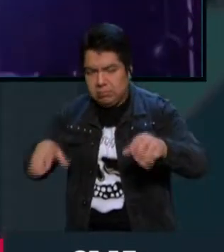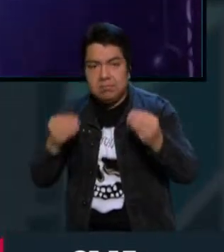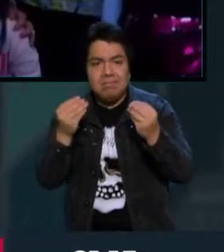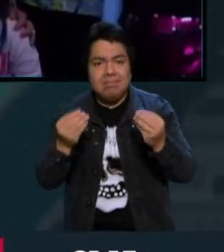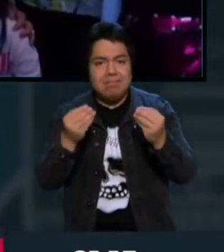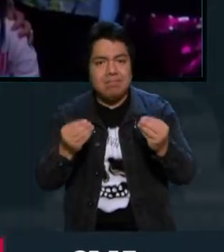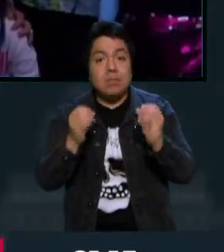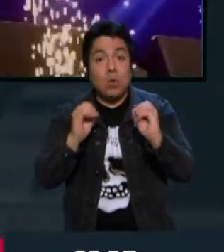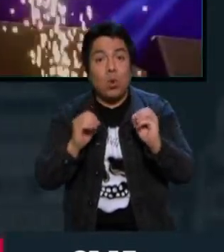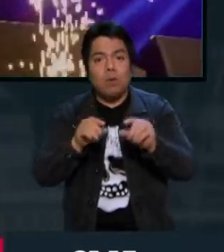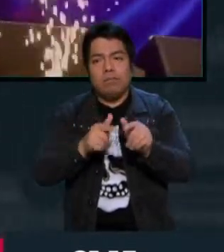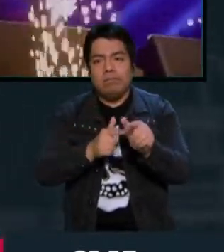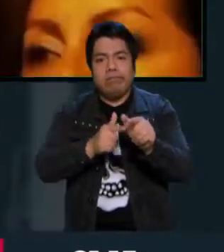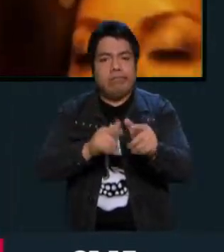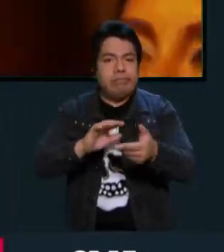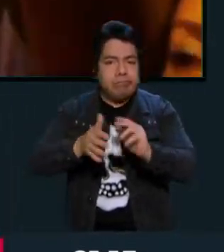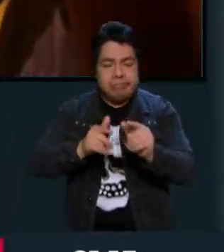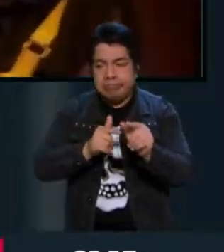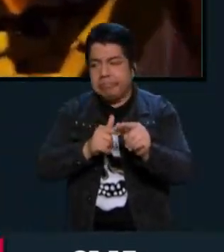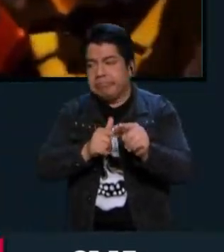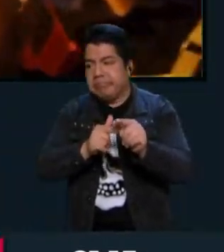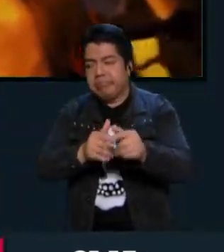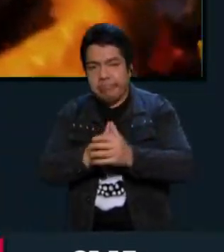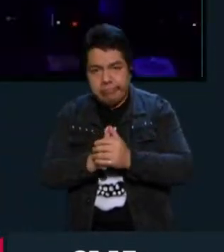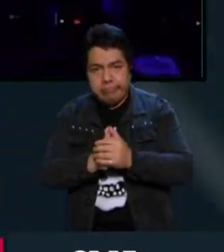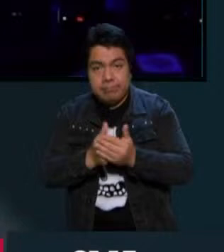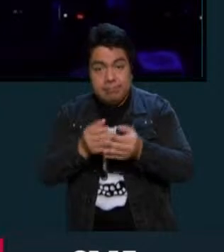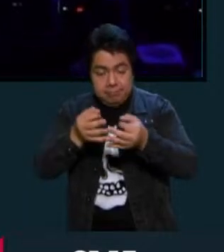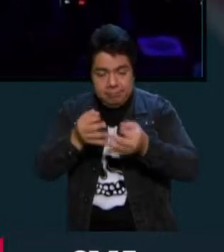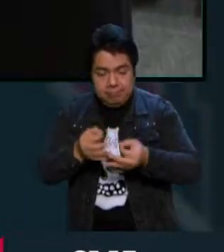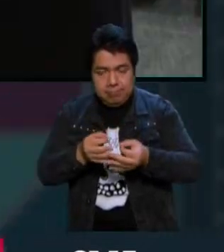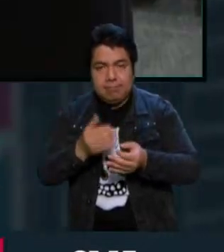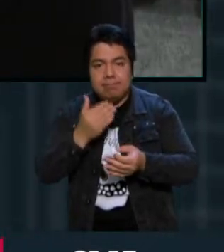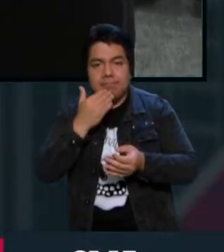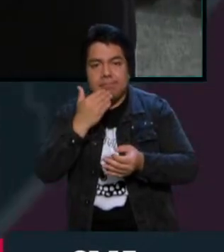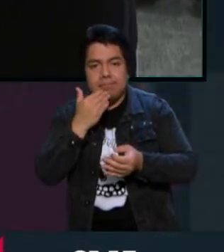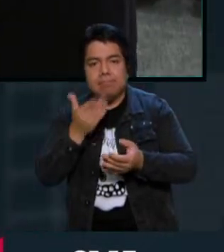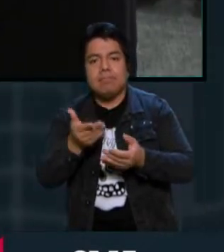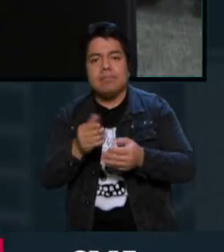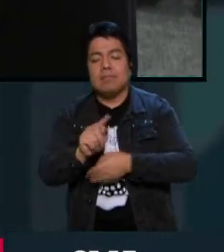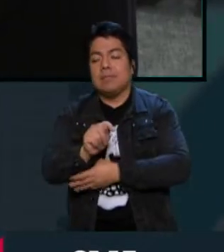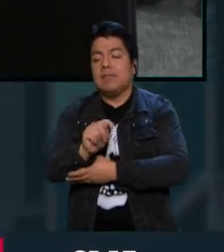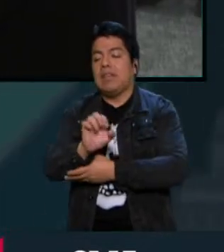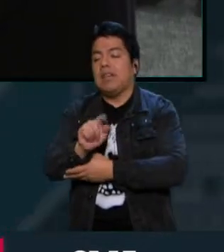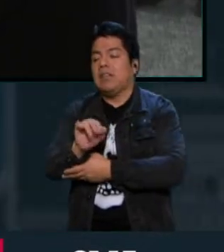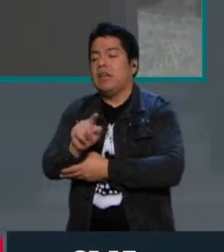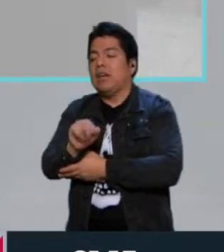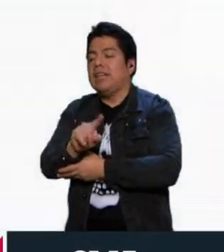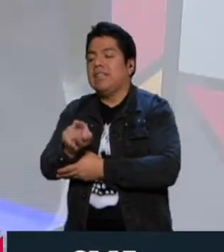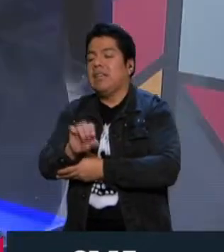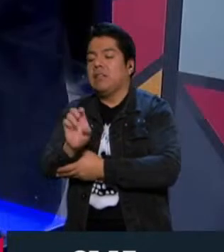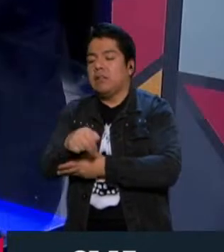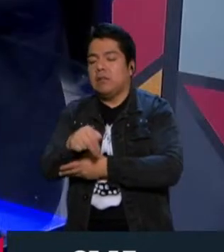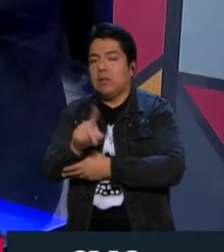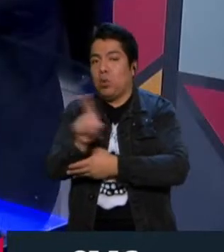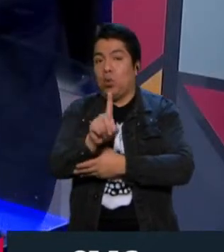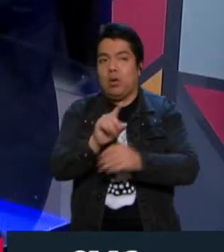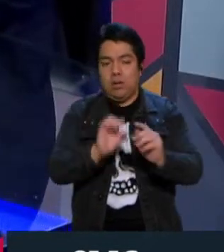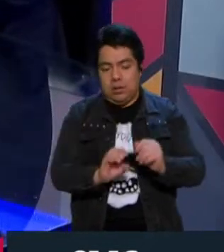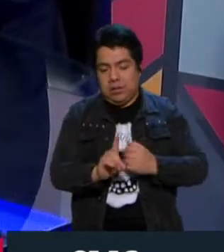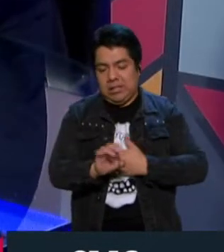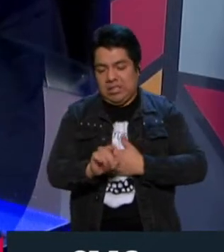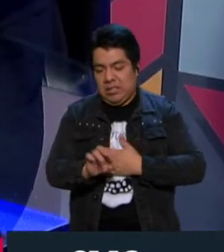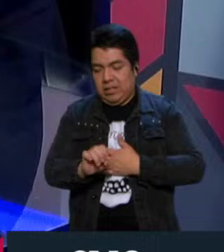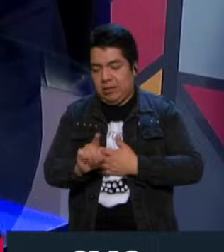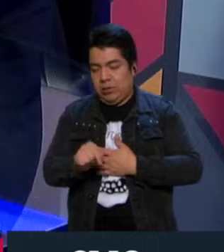la parte de territorialización para garantizar eso. Me gusta este abordaje de territorialización y no descentralización. Está